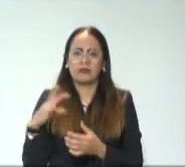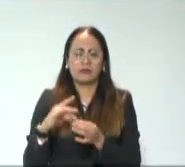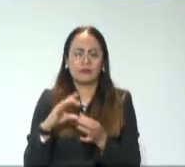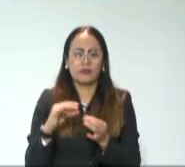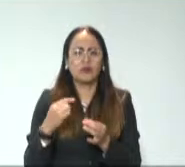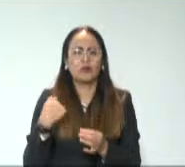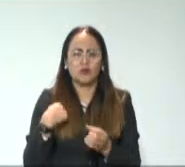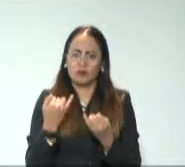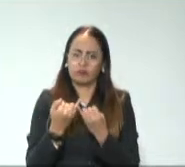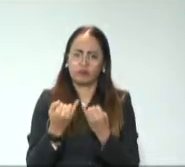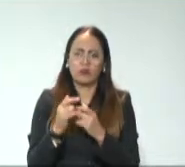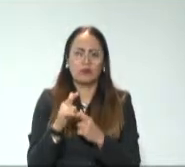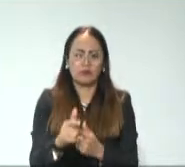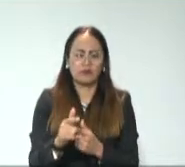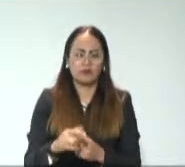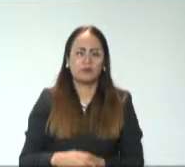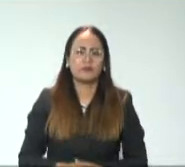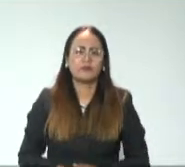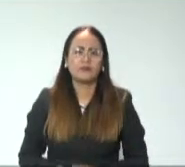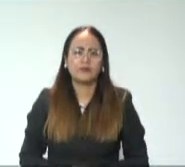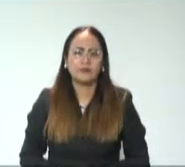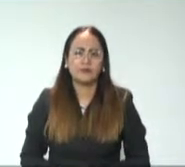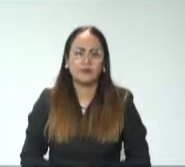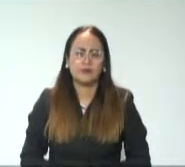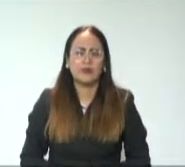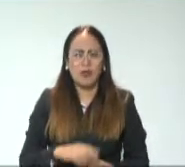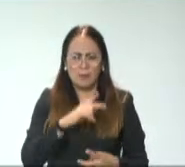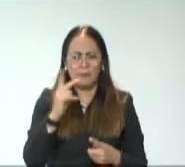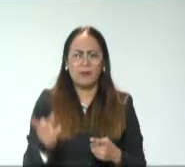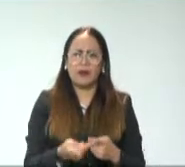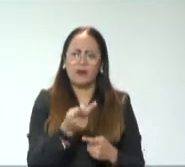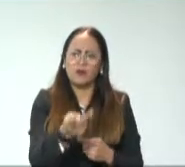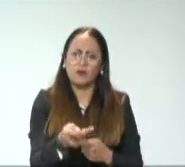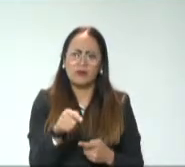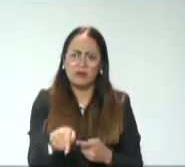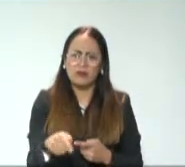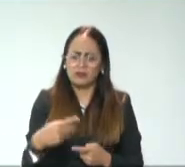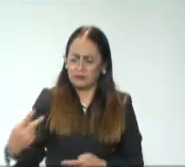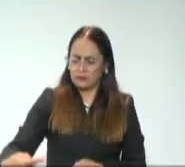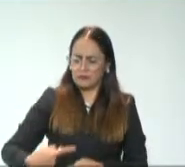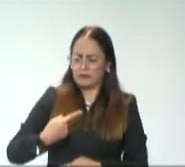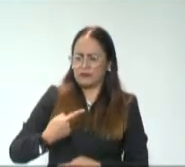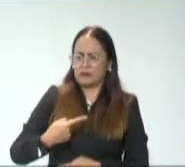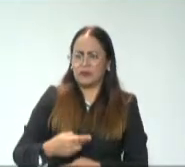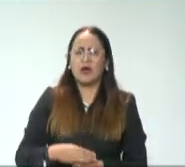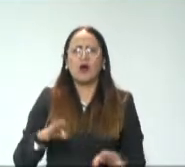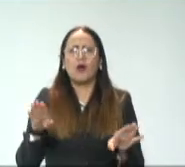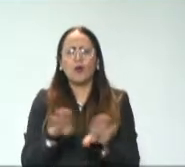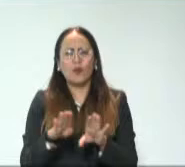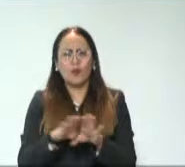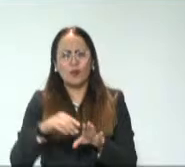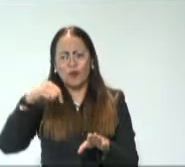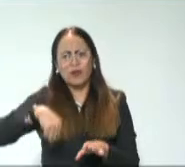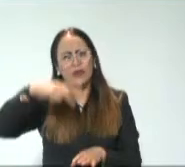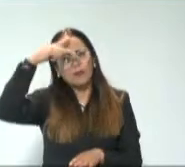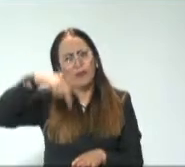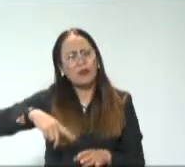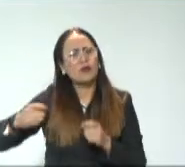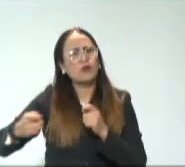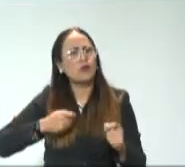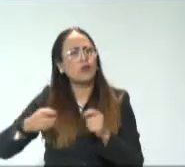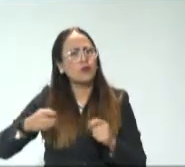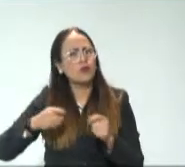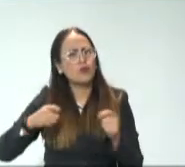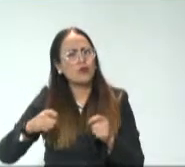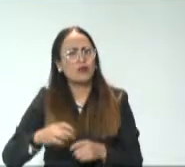eh teniendo en cuenta esa pregunta que usted nos hace sobre eh Cómo se ha manejado esto en México y yo diría